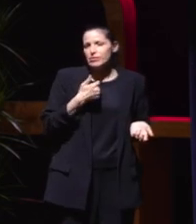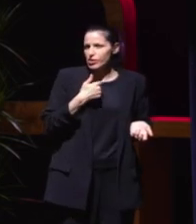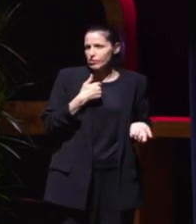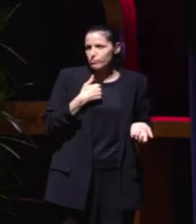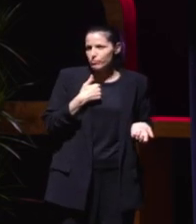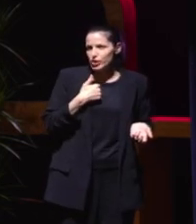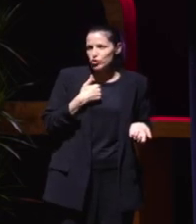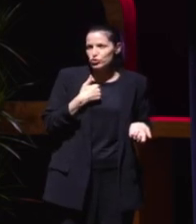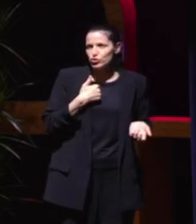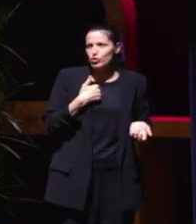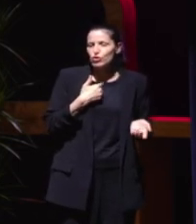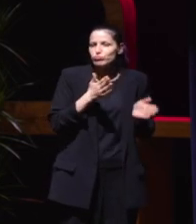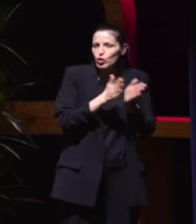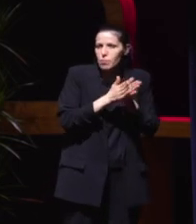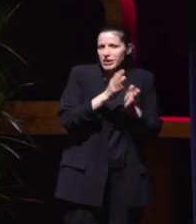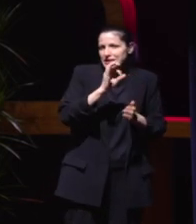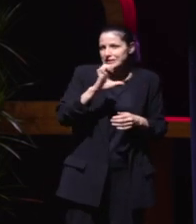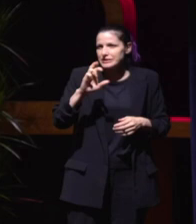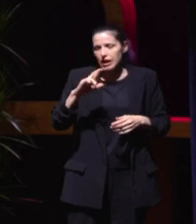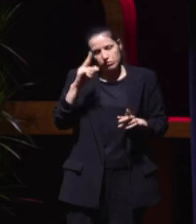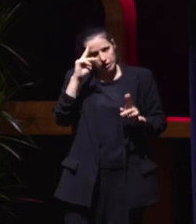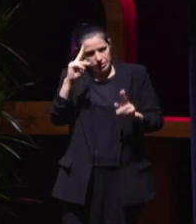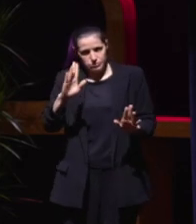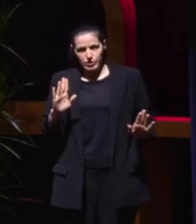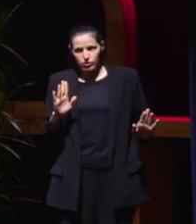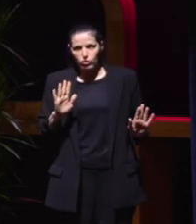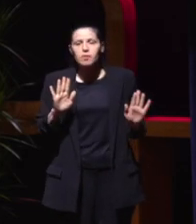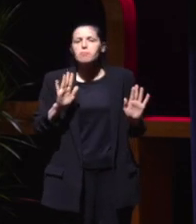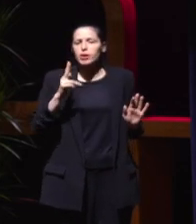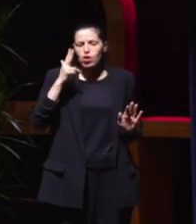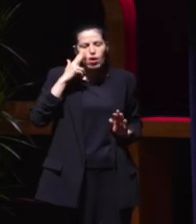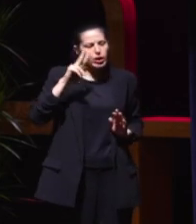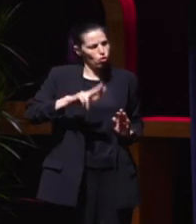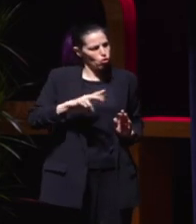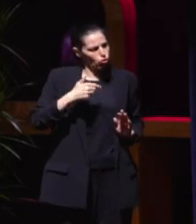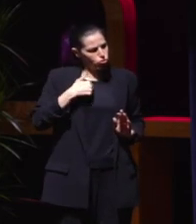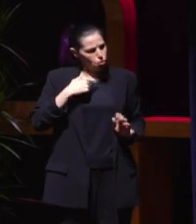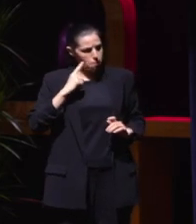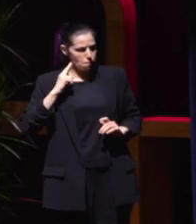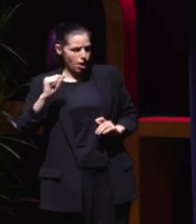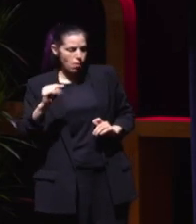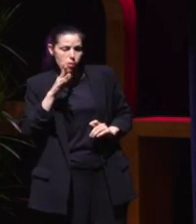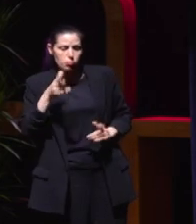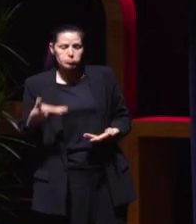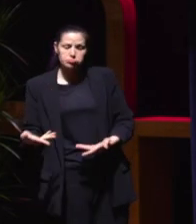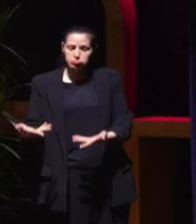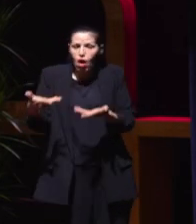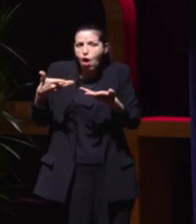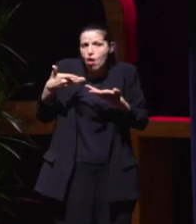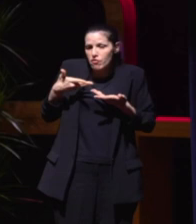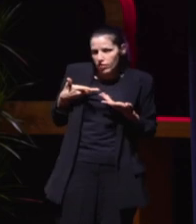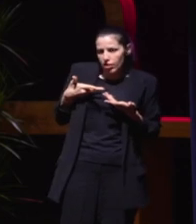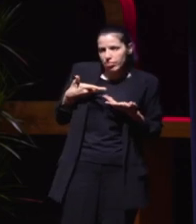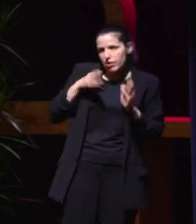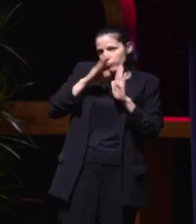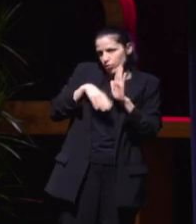los compañeros de la ser y respeto mucho Pero reconozco que cuando me fui porque me ofrecieron un programa en Movistar que